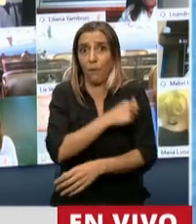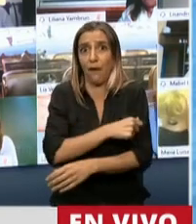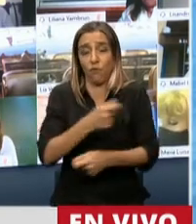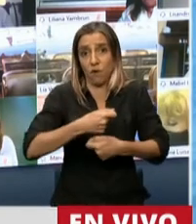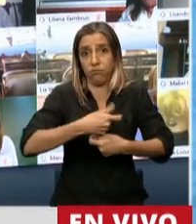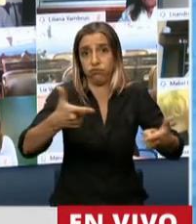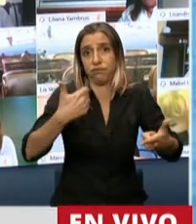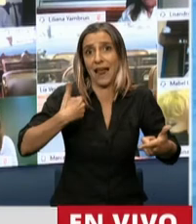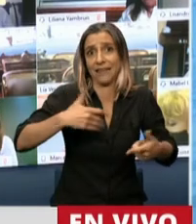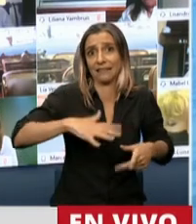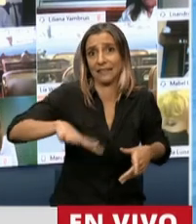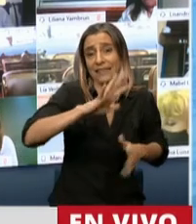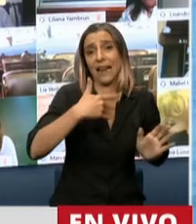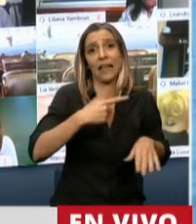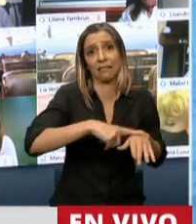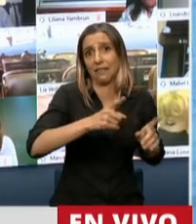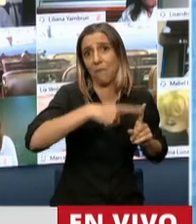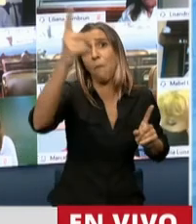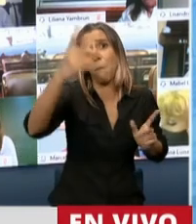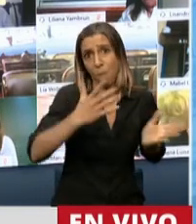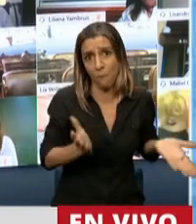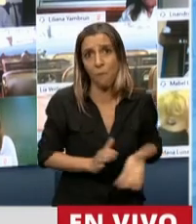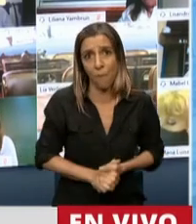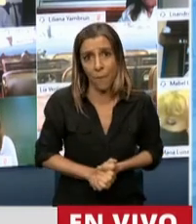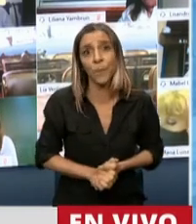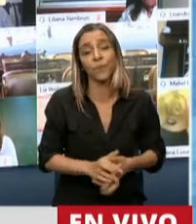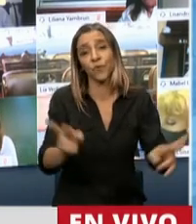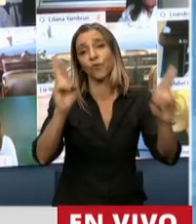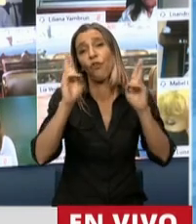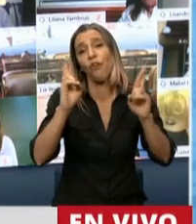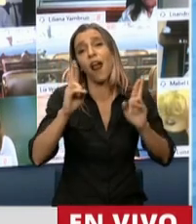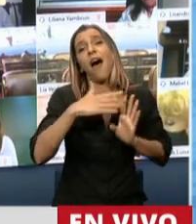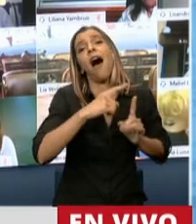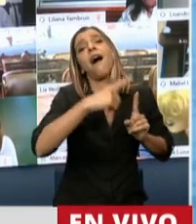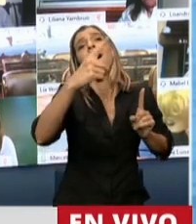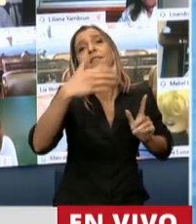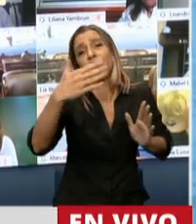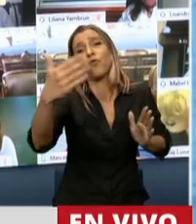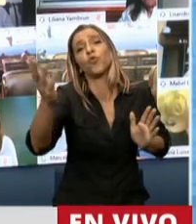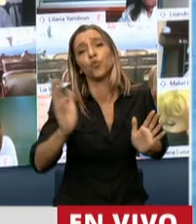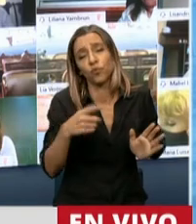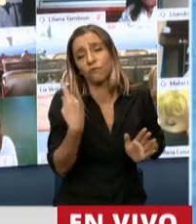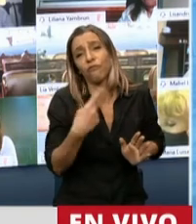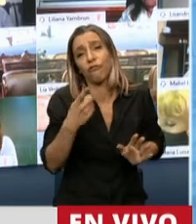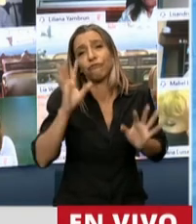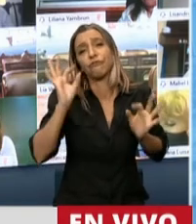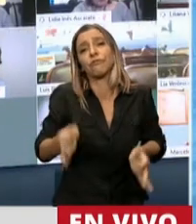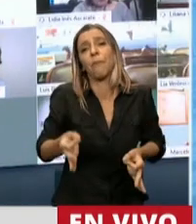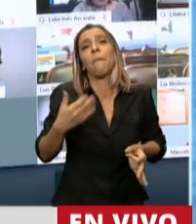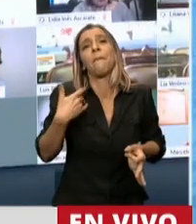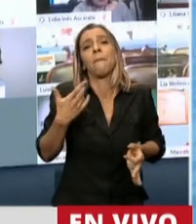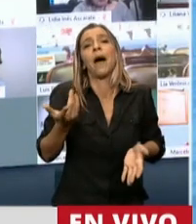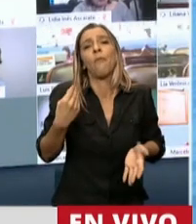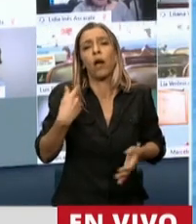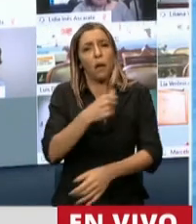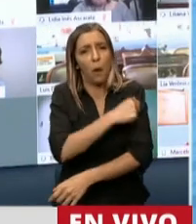la COVID por mucho tiempo. Y ojalá llegue pronto el día en que nosotros tengamos la posibilidad de contar con la vacuna, que